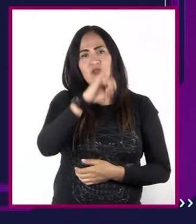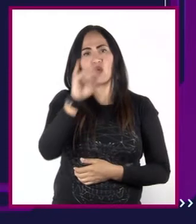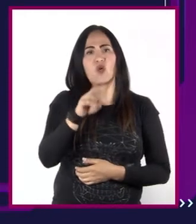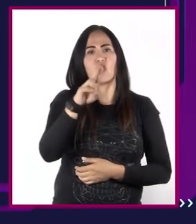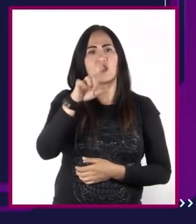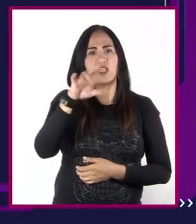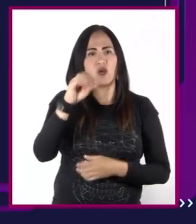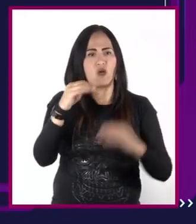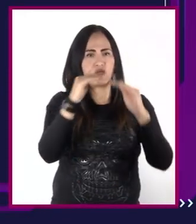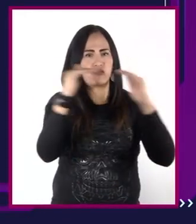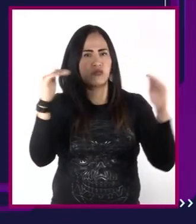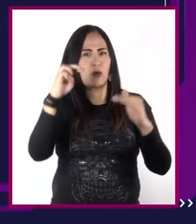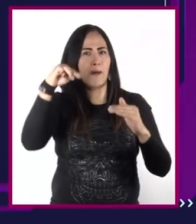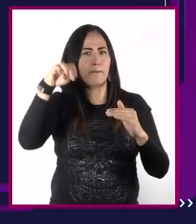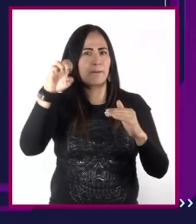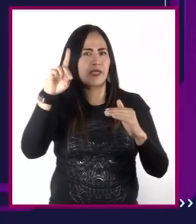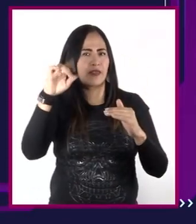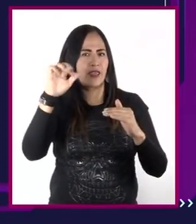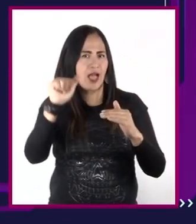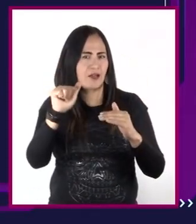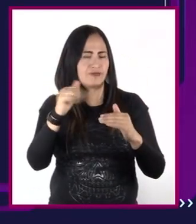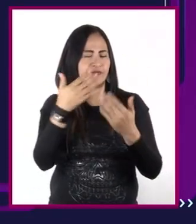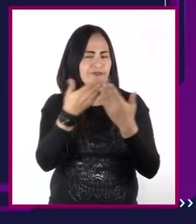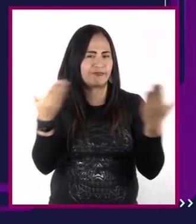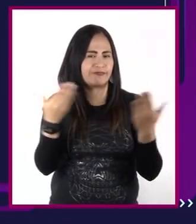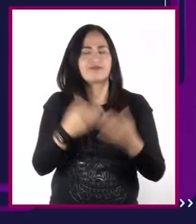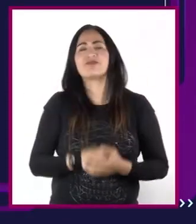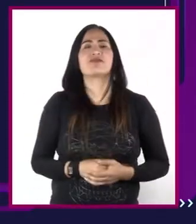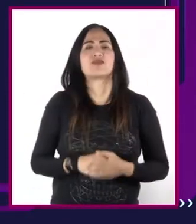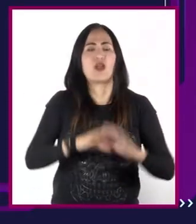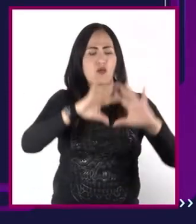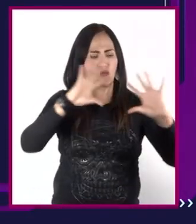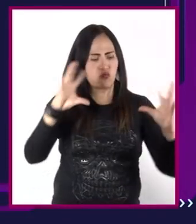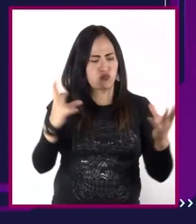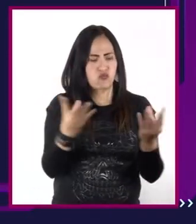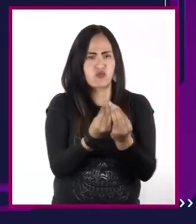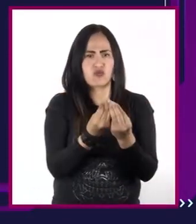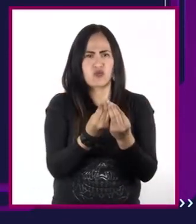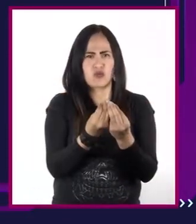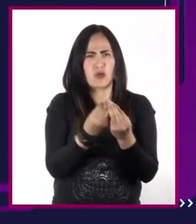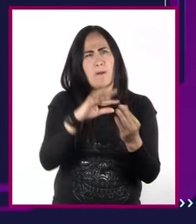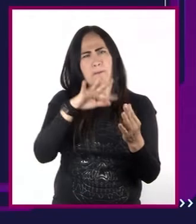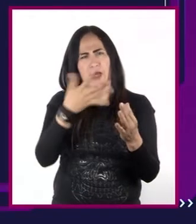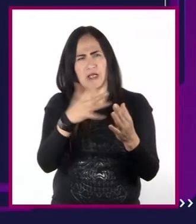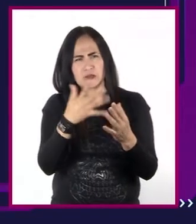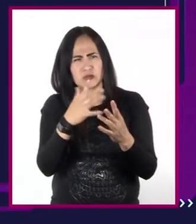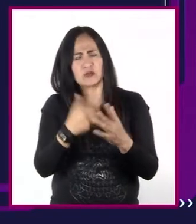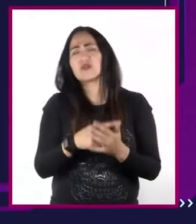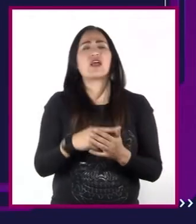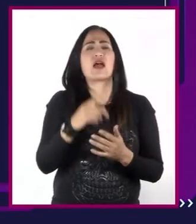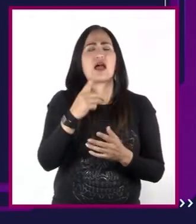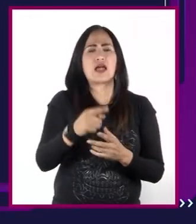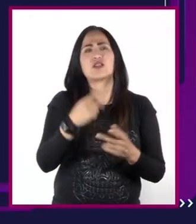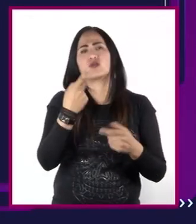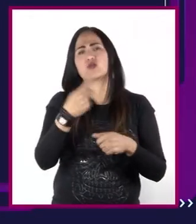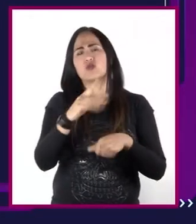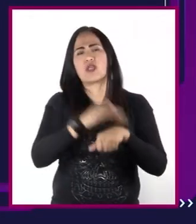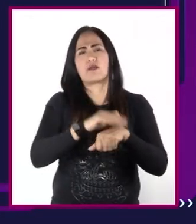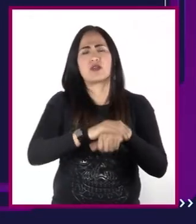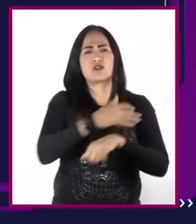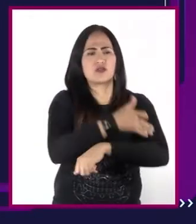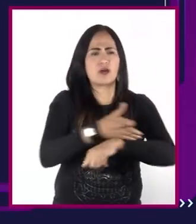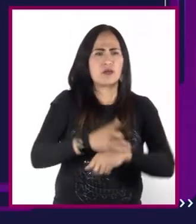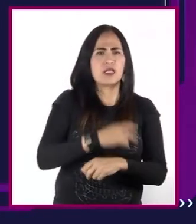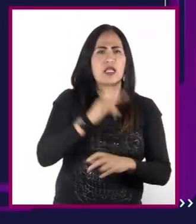media aritmética, también llamada promedio, del conjunto de datos que obtuvo de las respuestas que le proporcionaron sus amigos y